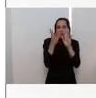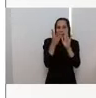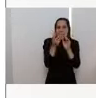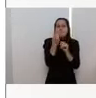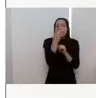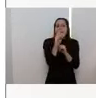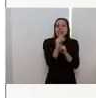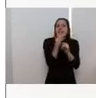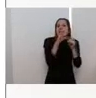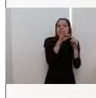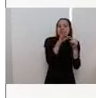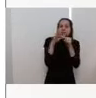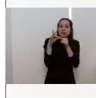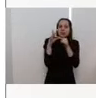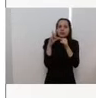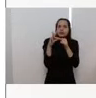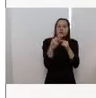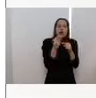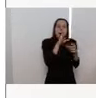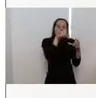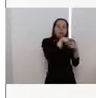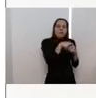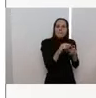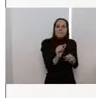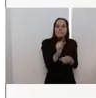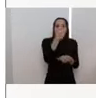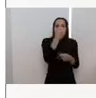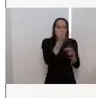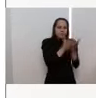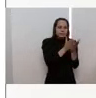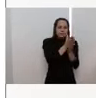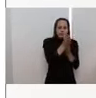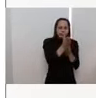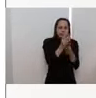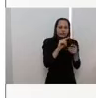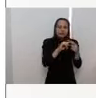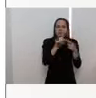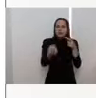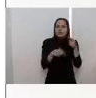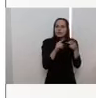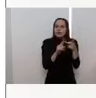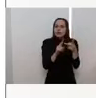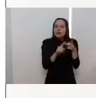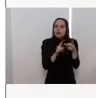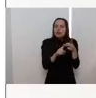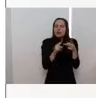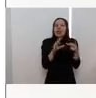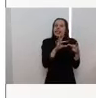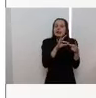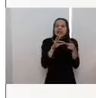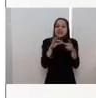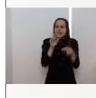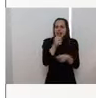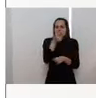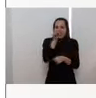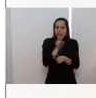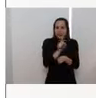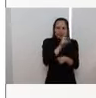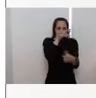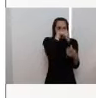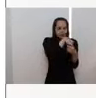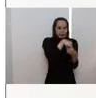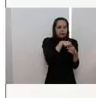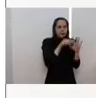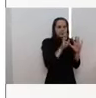especialidades de primera carrera y 16 de segunda especialidad dentro de nuestra institución